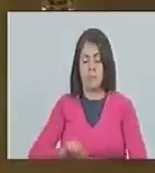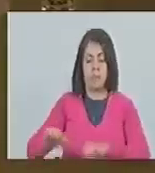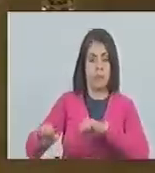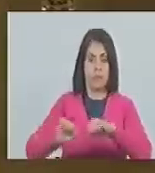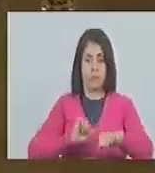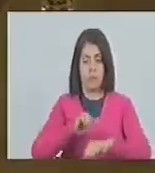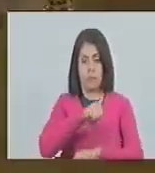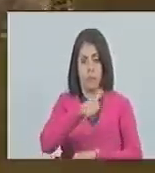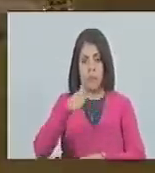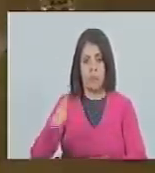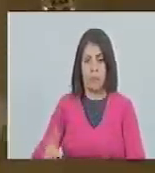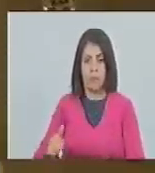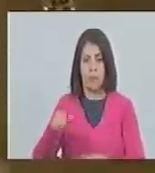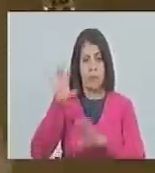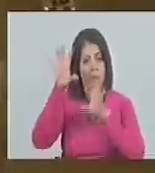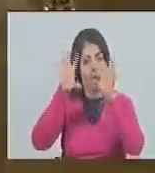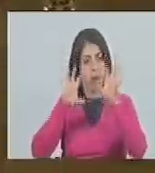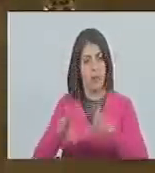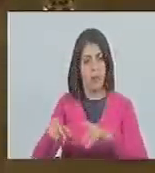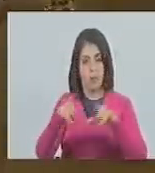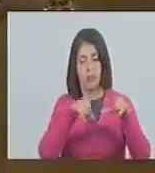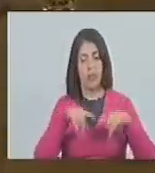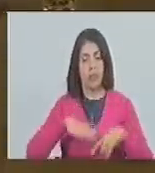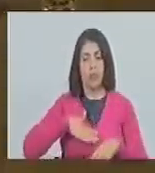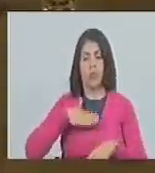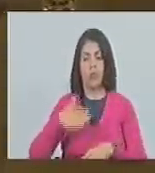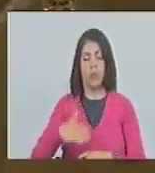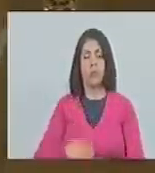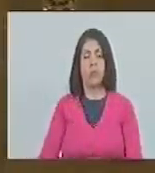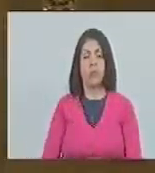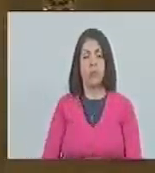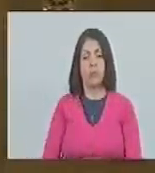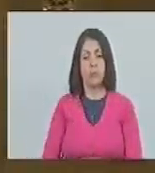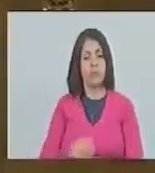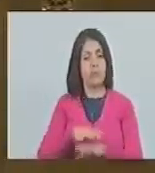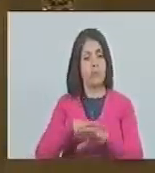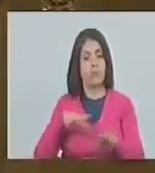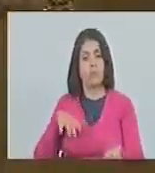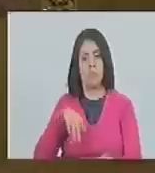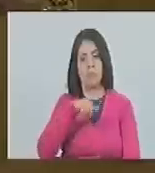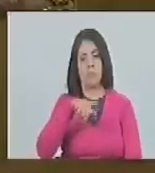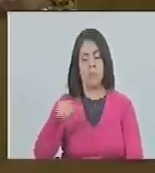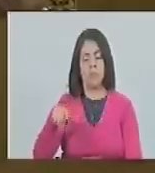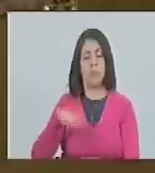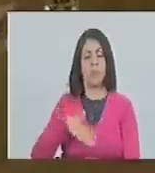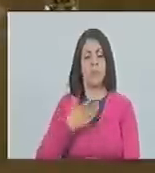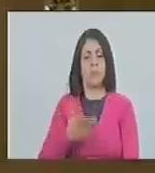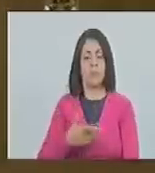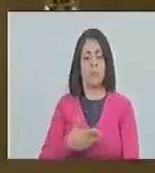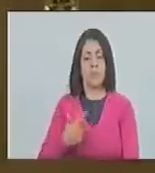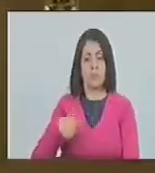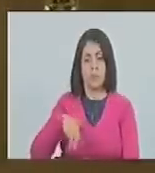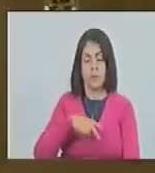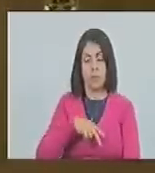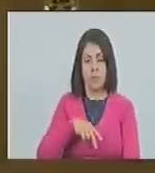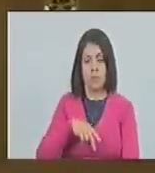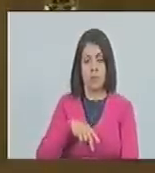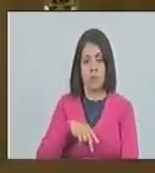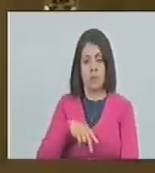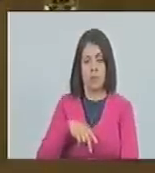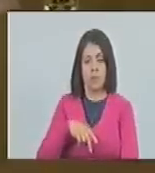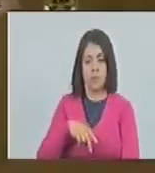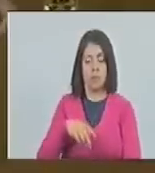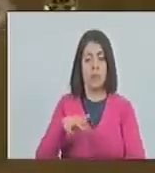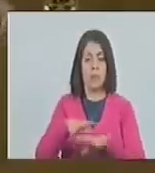movilicemos en cada uno de nuestros países, en cada lugar en que podamos, a la mayor cantidad de personas posible, y que la